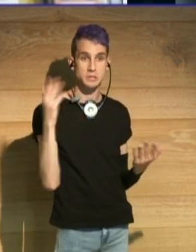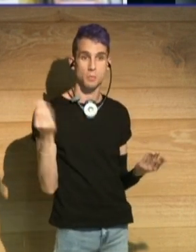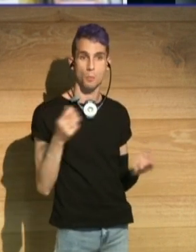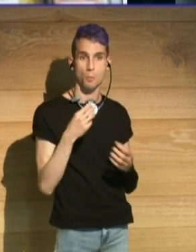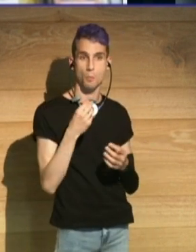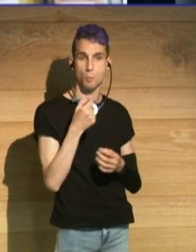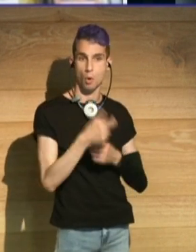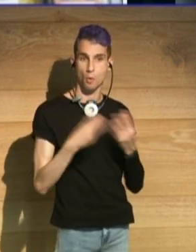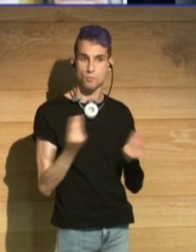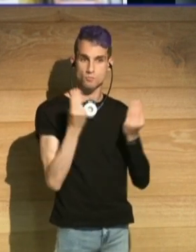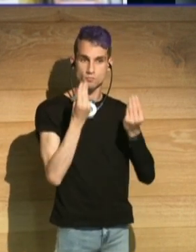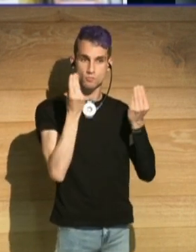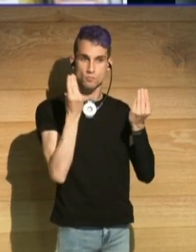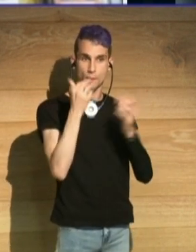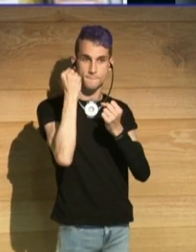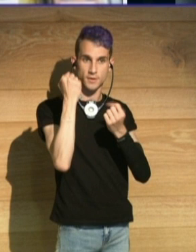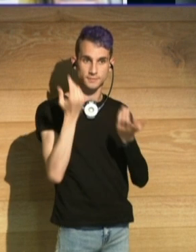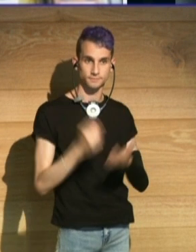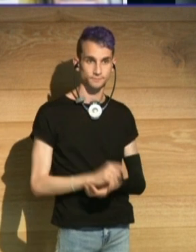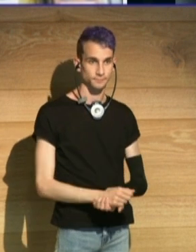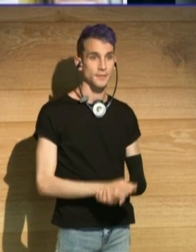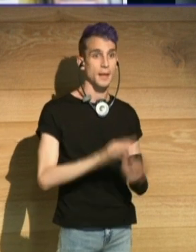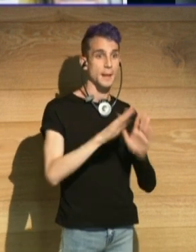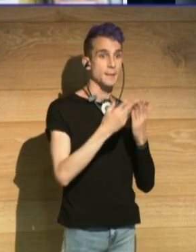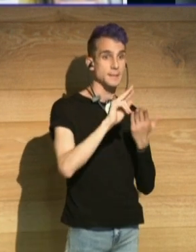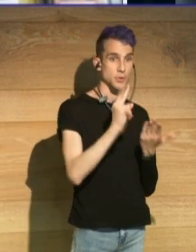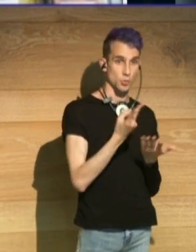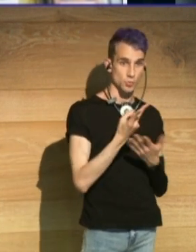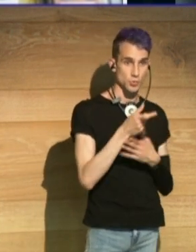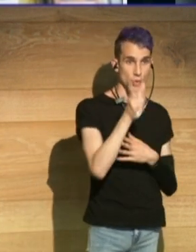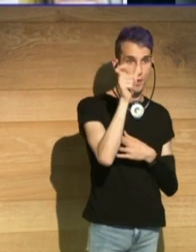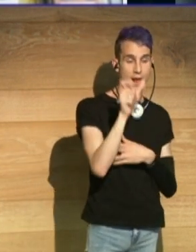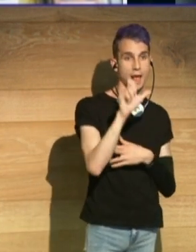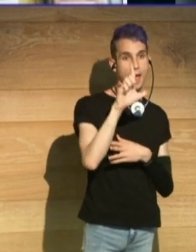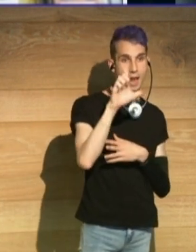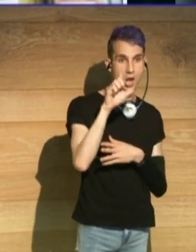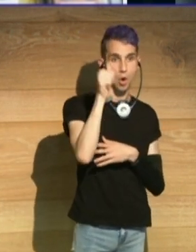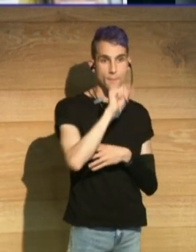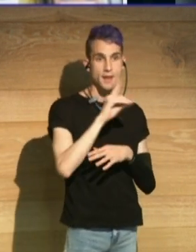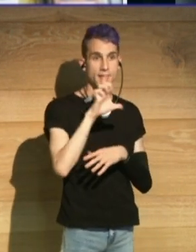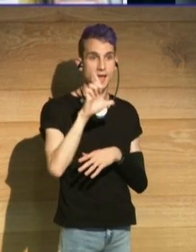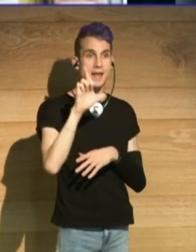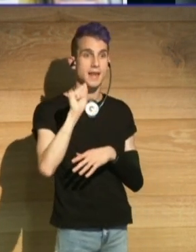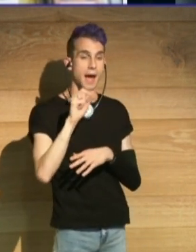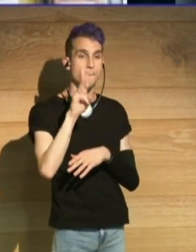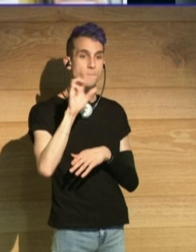hacia el poder. Y en el segundo volumen, El hombre de la providencia, cuento a un